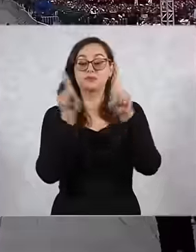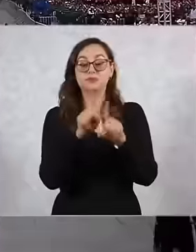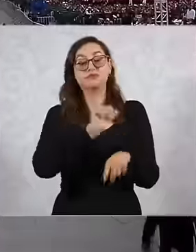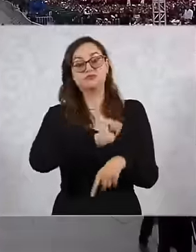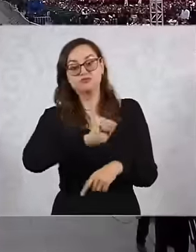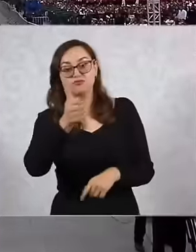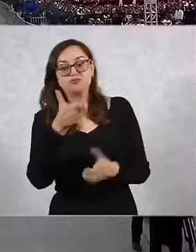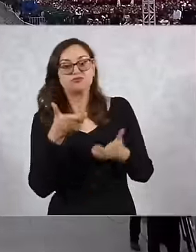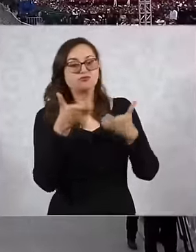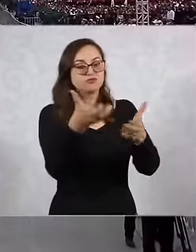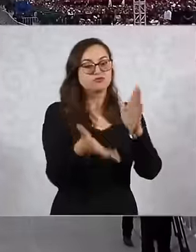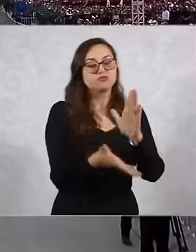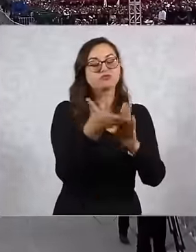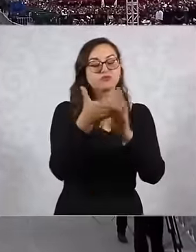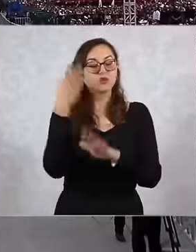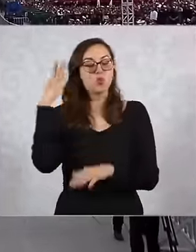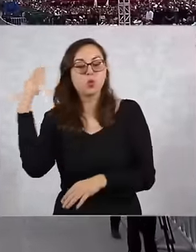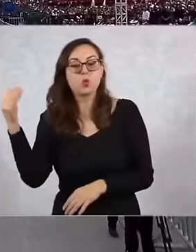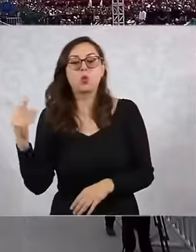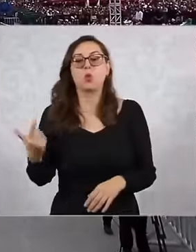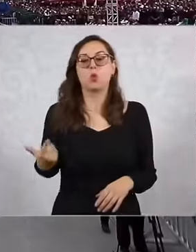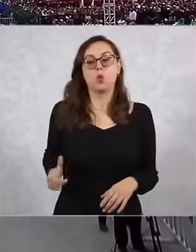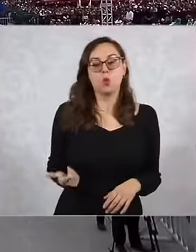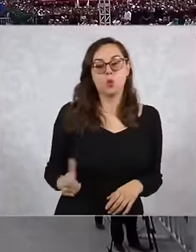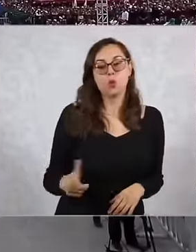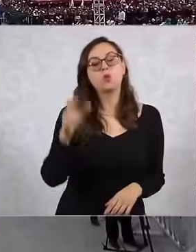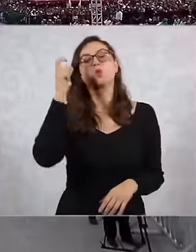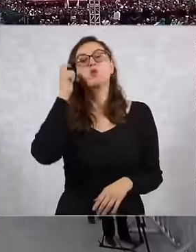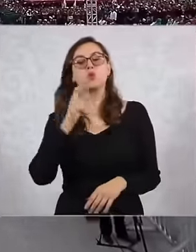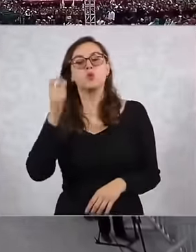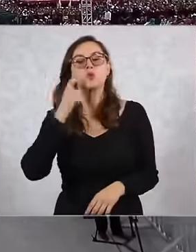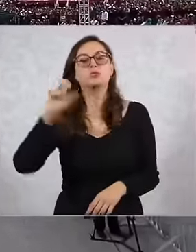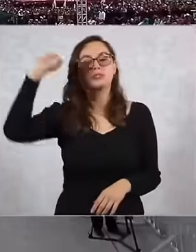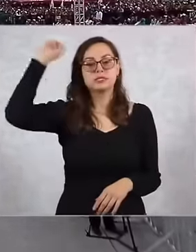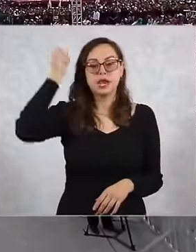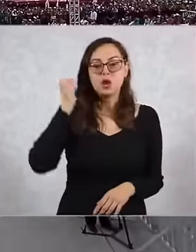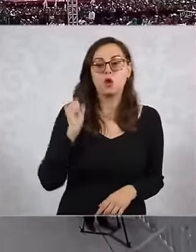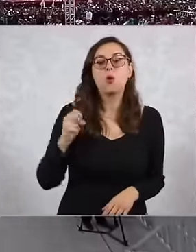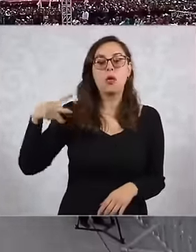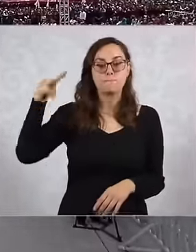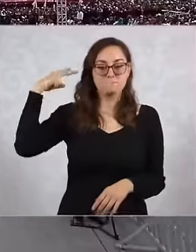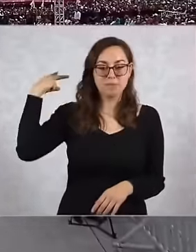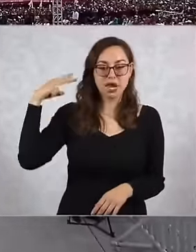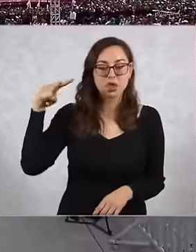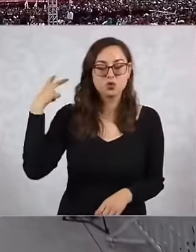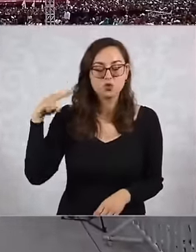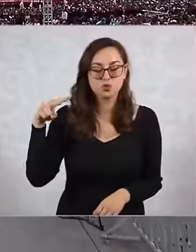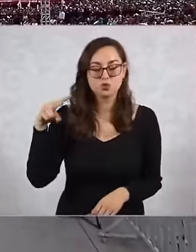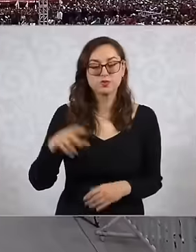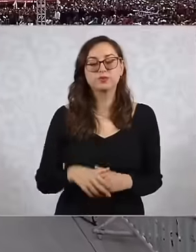viales en Colima, en Guanajuato, en Guerrero, en Sinaloa y en Veracruz.